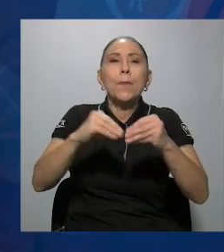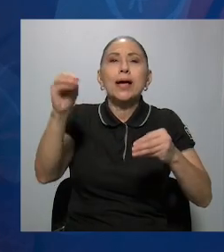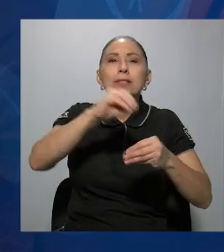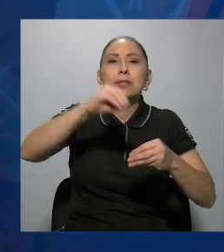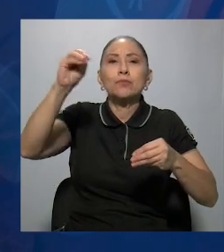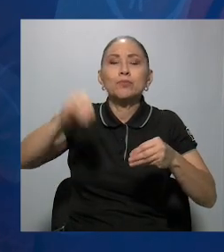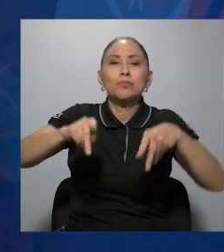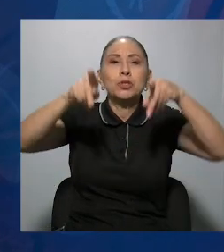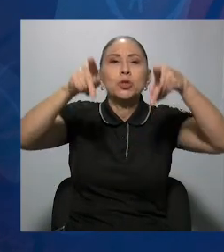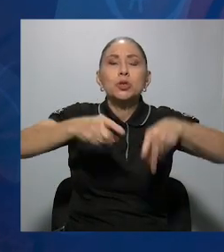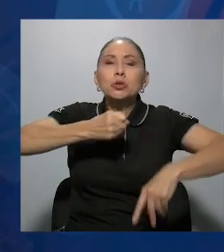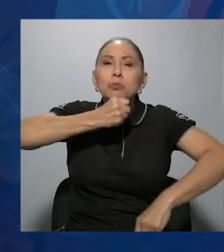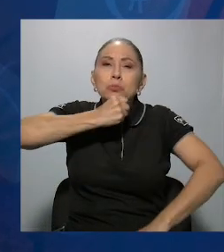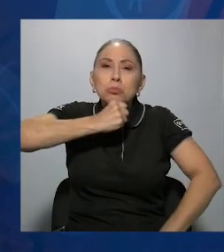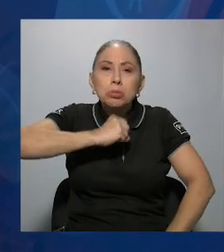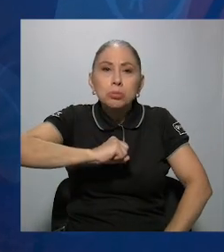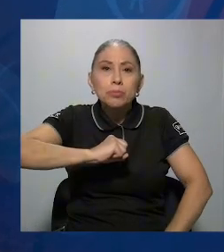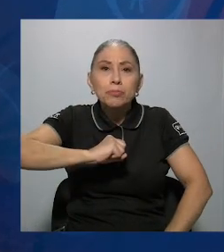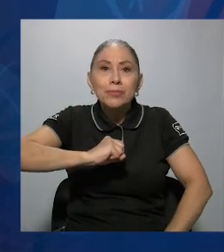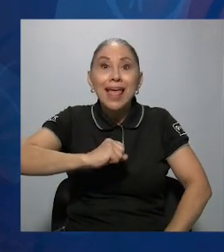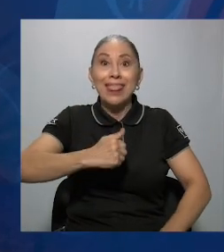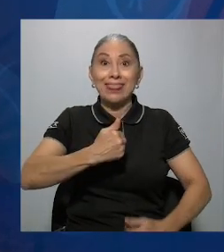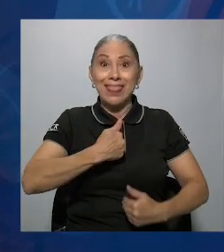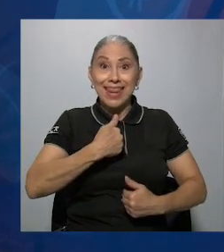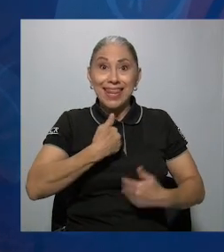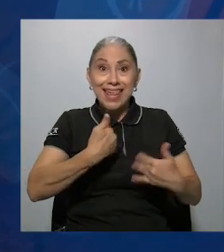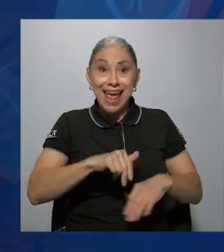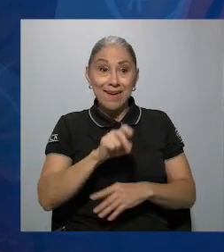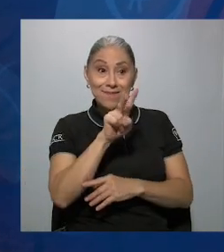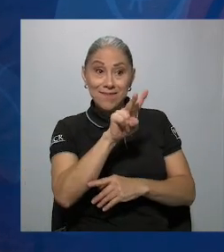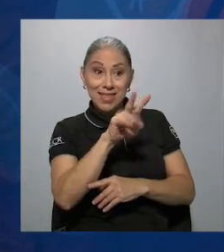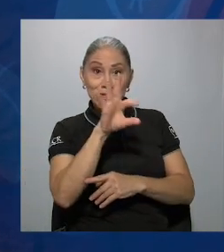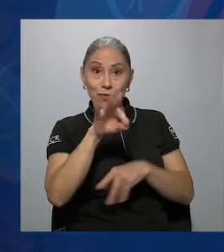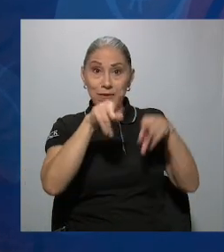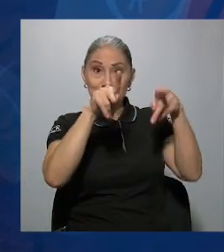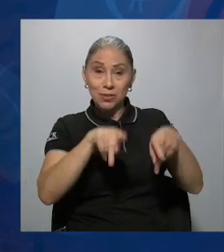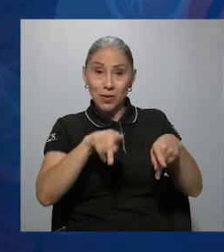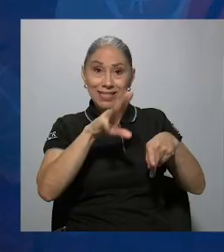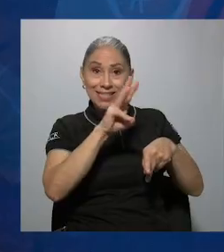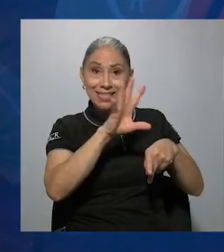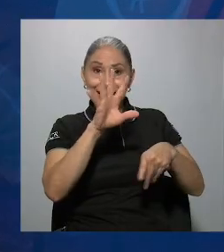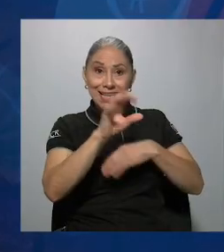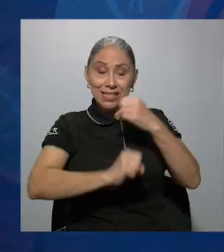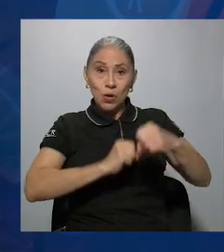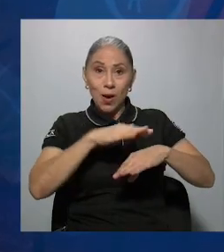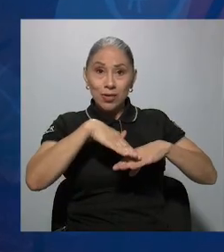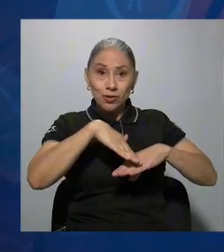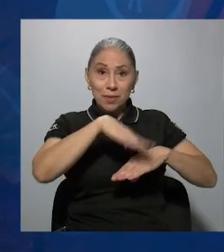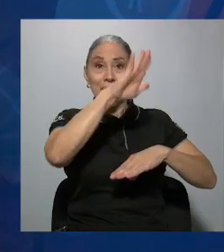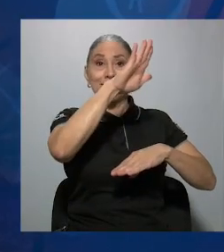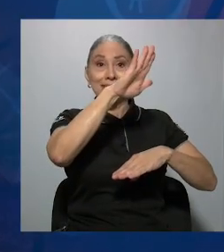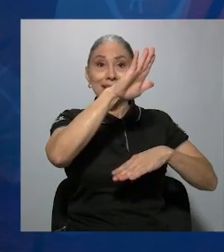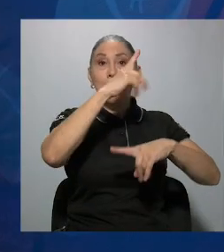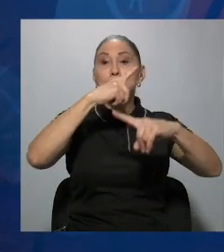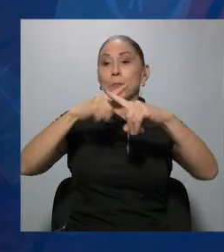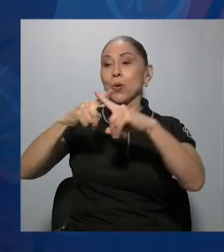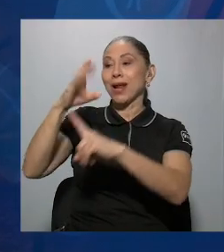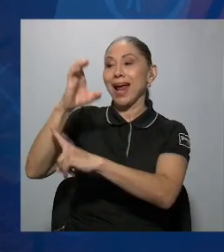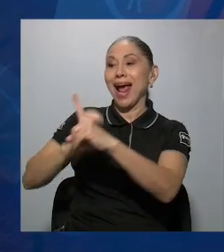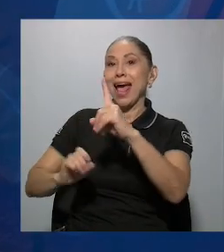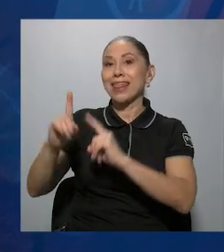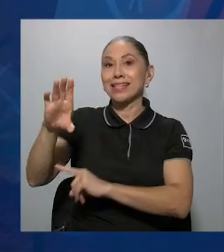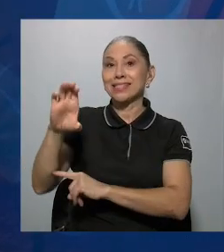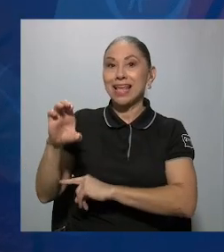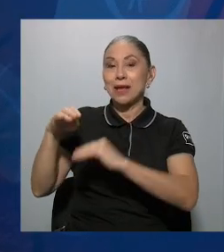el cantón con el mayor índice de envejecimiento. Tenía 29 personas de